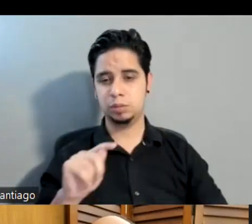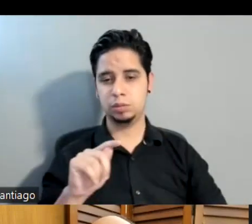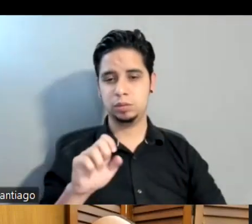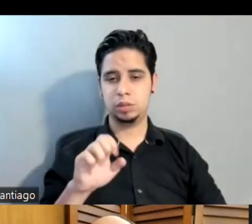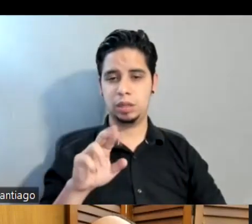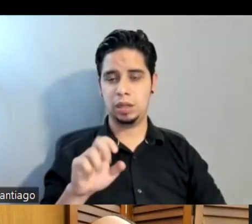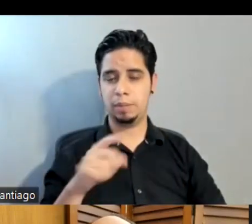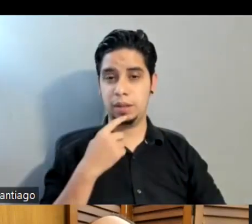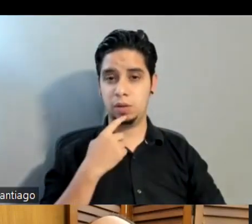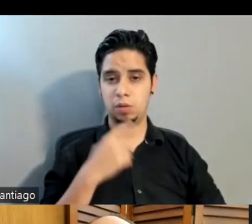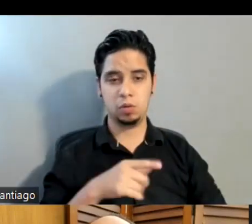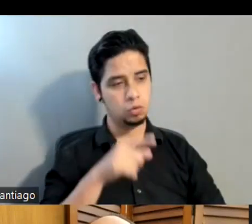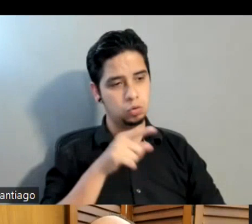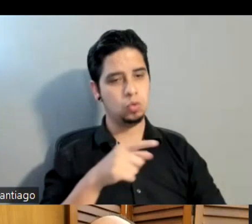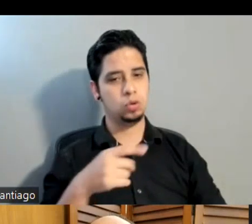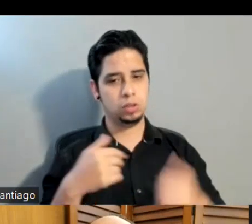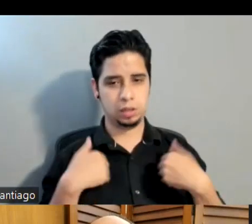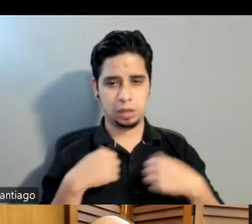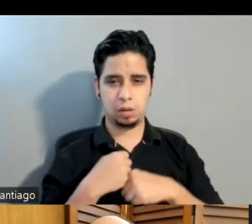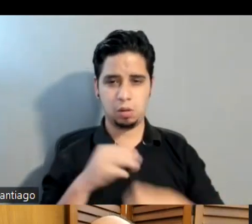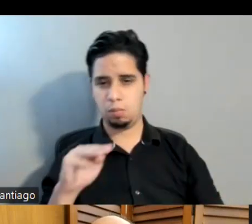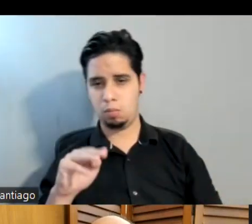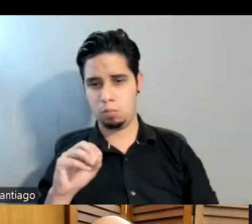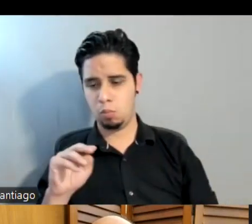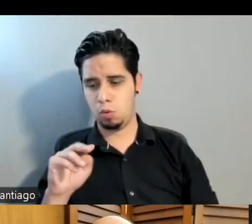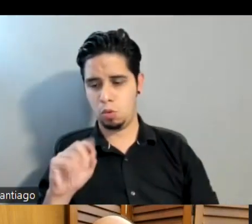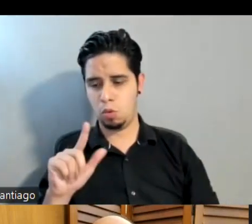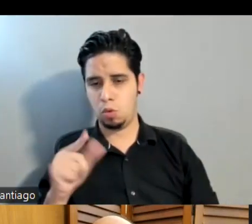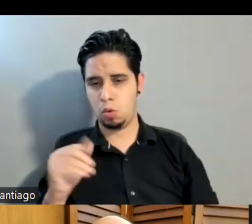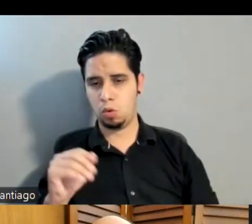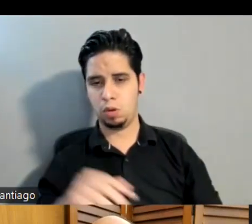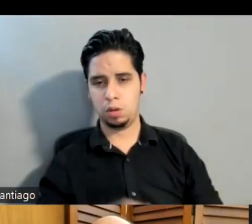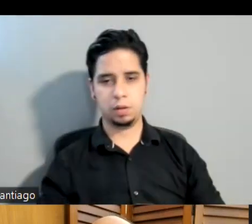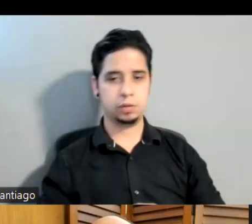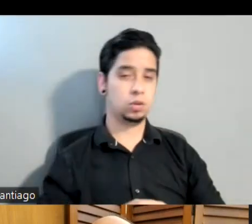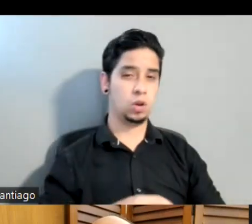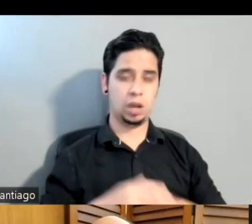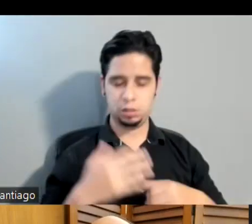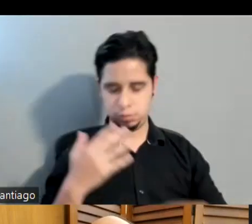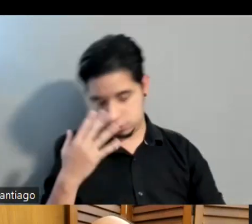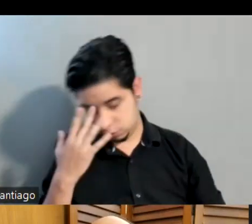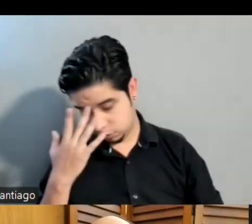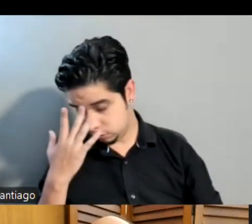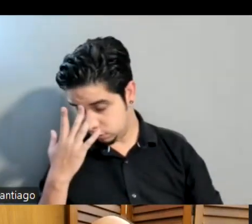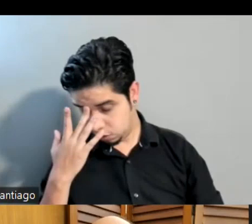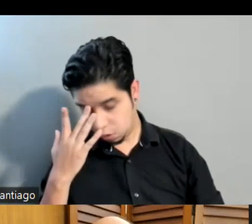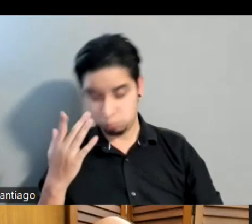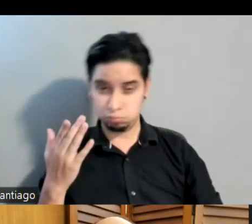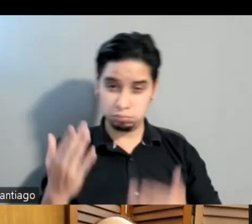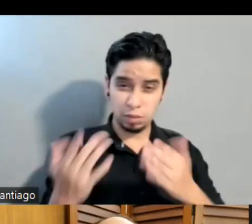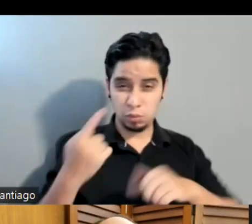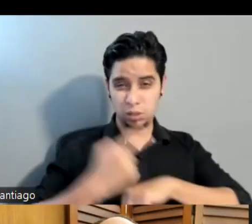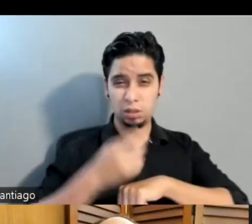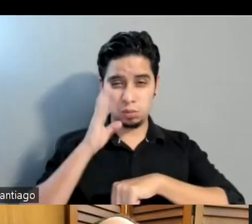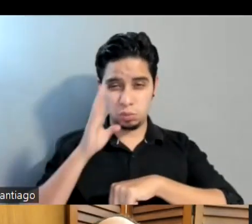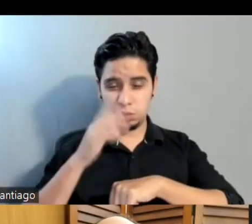Jorge, tú tienes que hacer un monólogo, tienes que hacer monólogo, tiene yo. Ay, Dios mío, bueno, sí, pues algún día será.